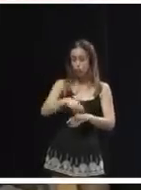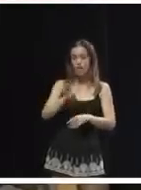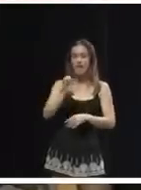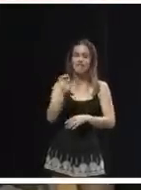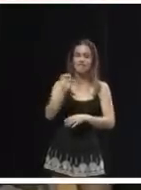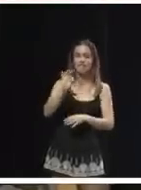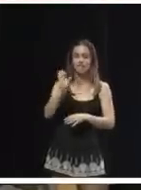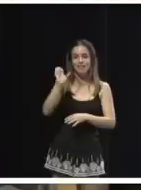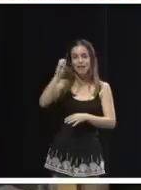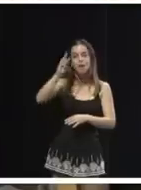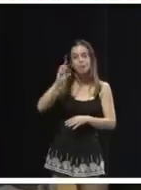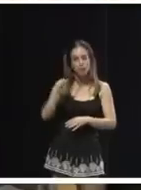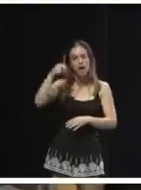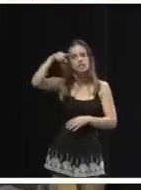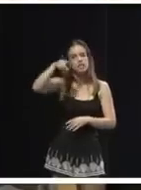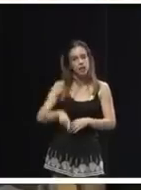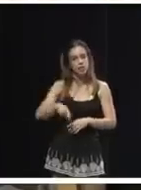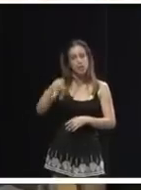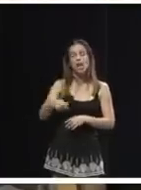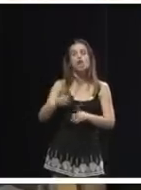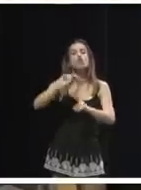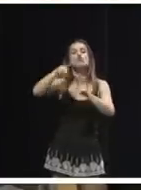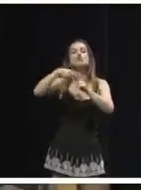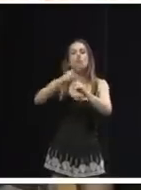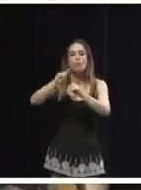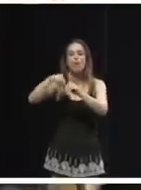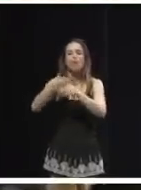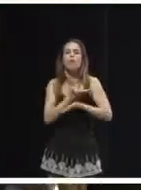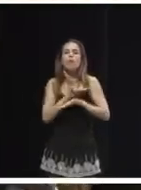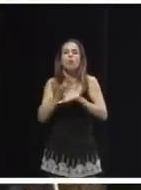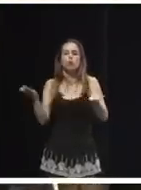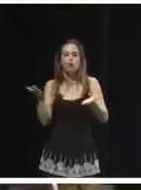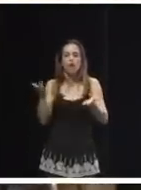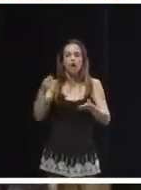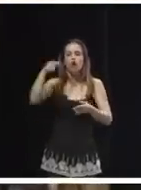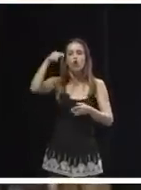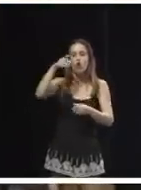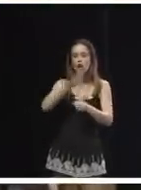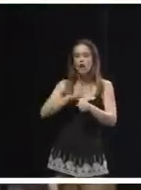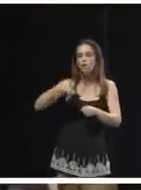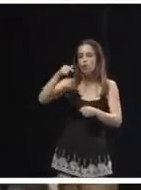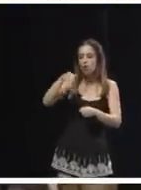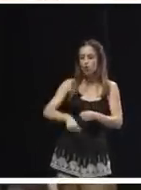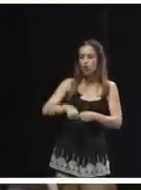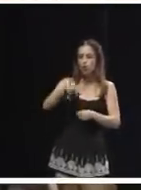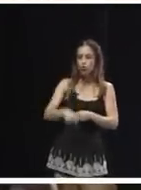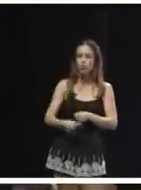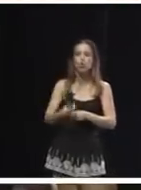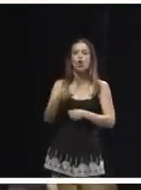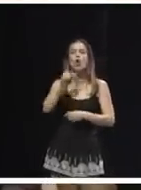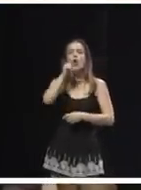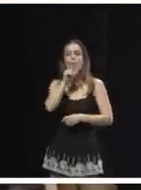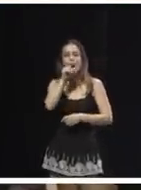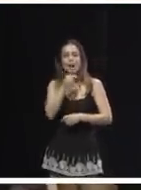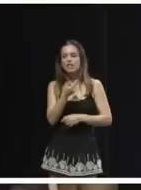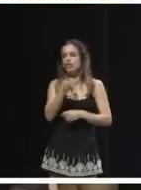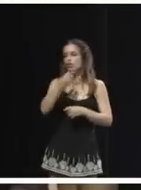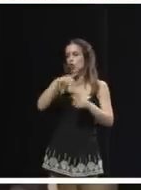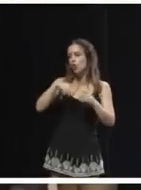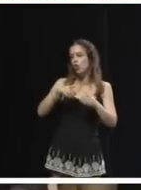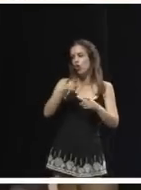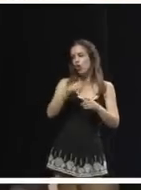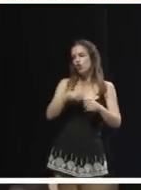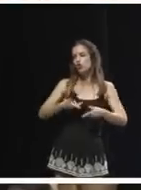Y lo vamos a hacer sumando voluntades. Lo vamos a hacer con el Polígono Sur, con los Pajaritos, con Torreblanca, también con el Casco Histórico y